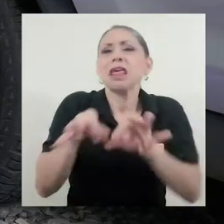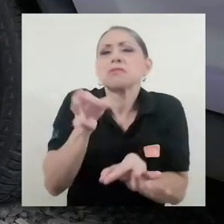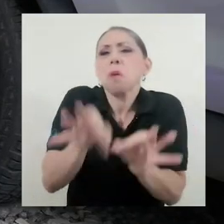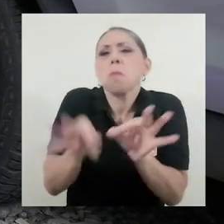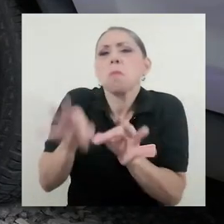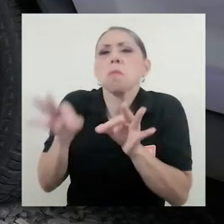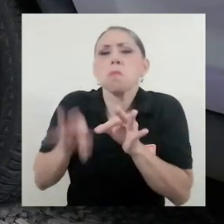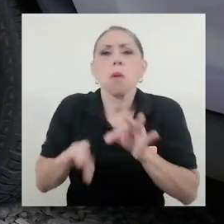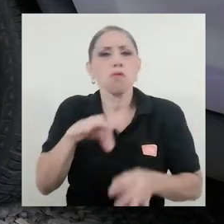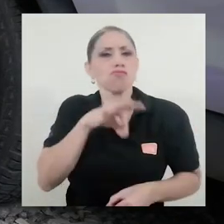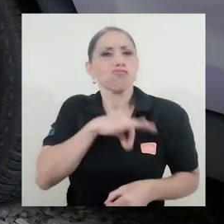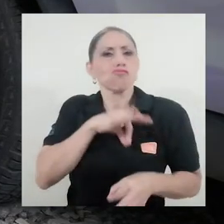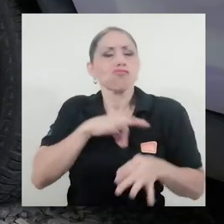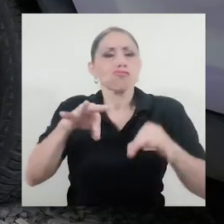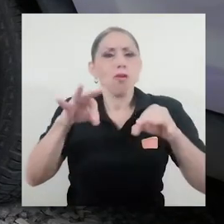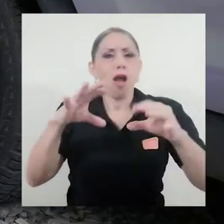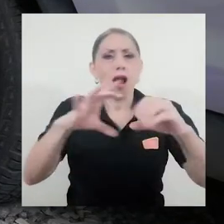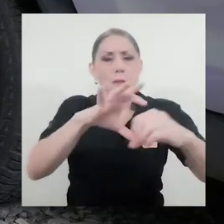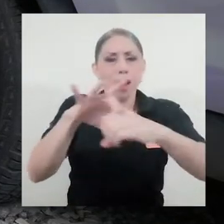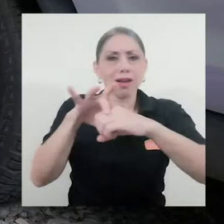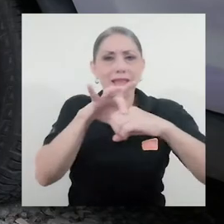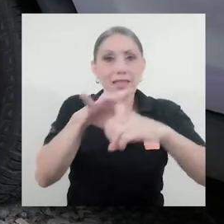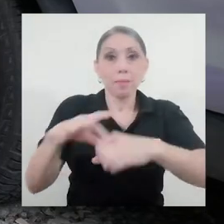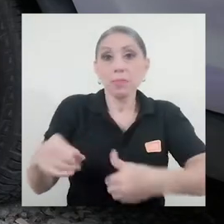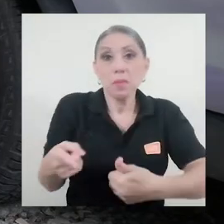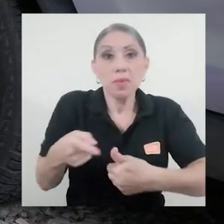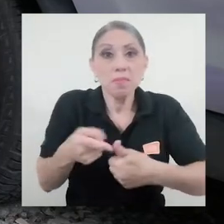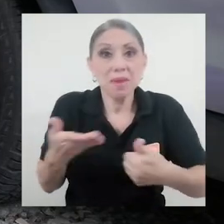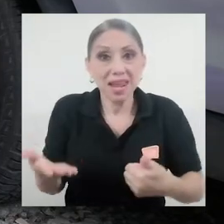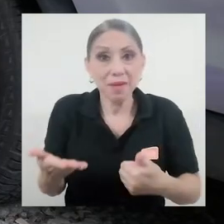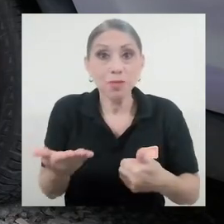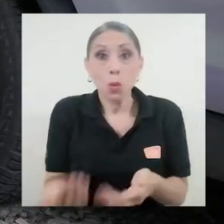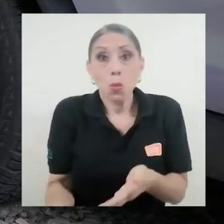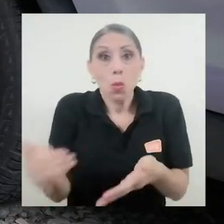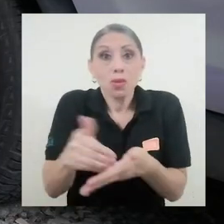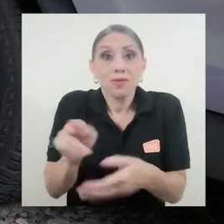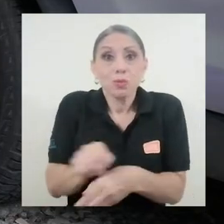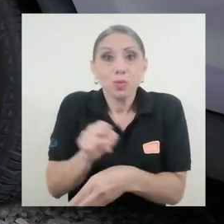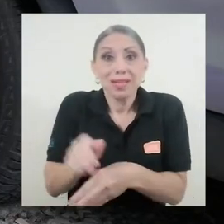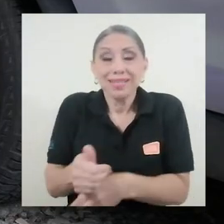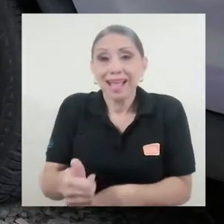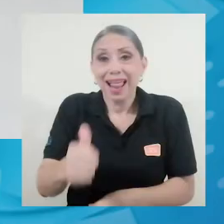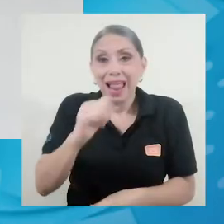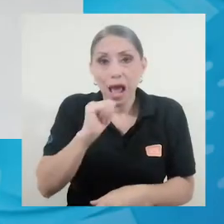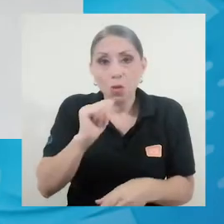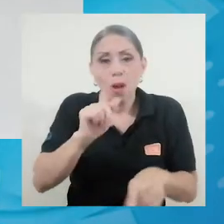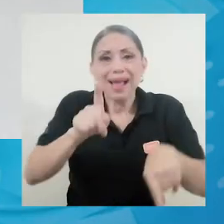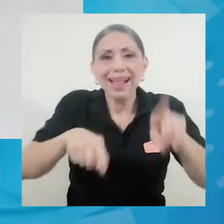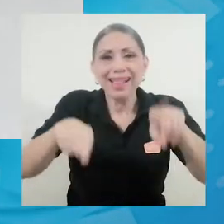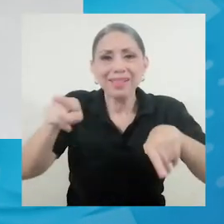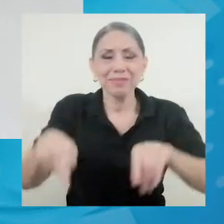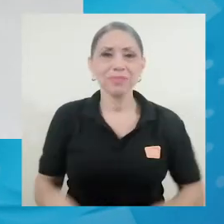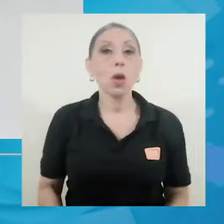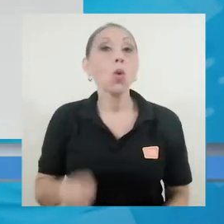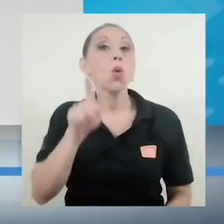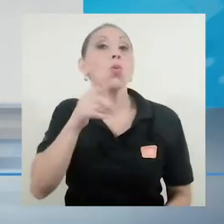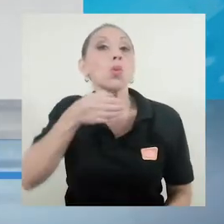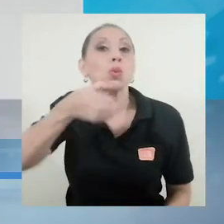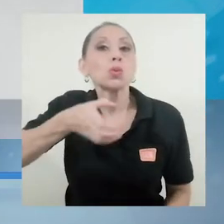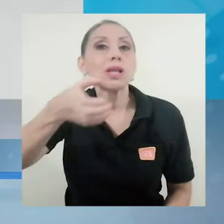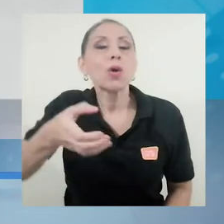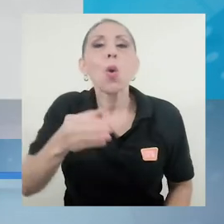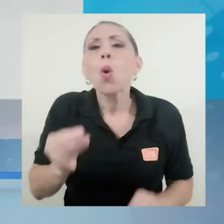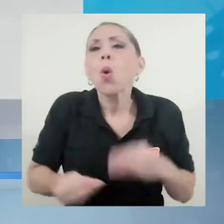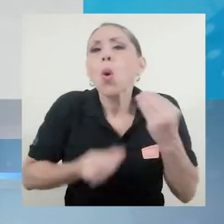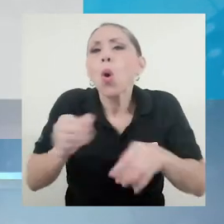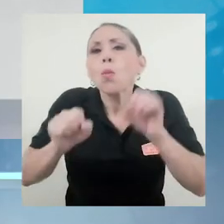que favorezcan al planeta. La primera, reutilice el agua. Un tip que les puedo dar es cómo